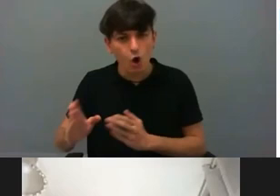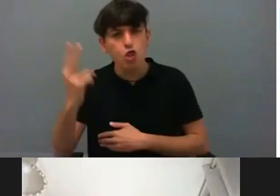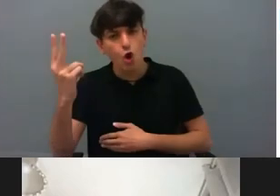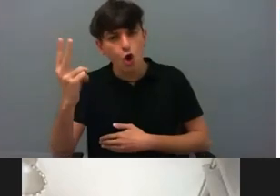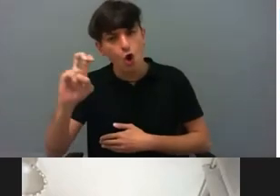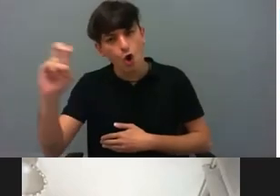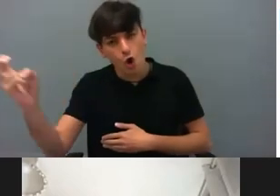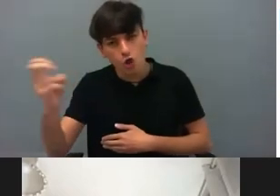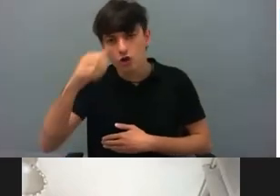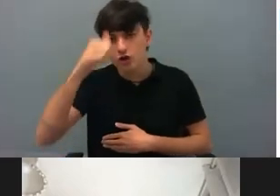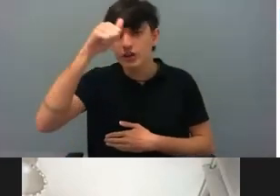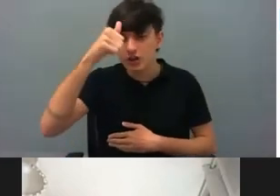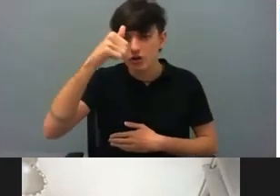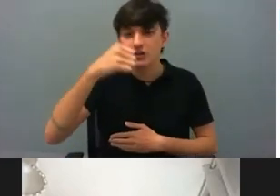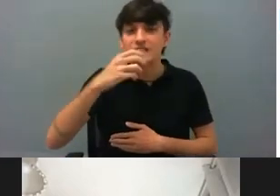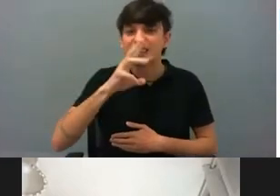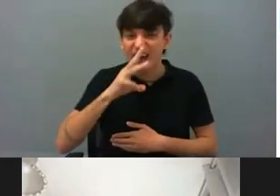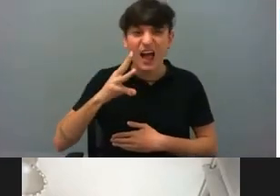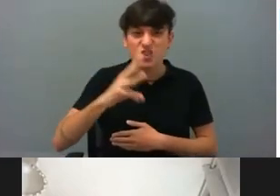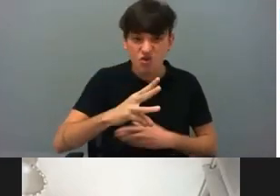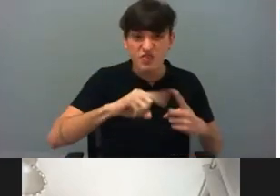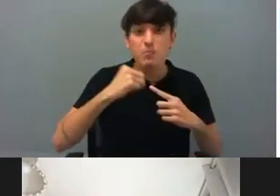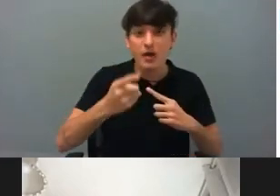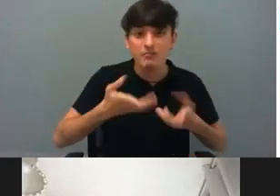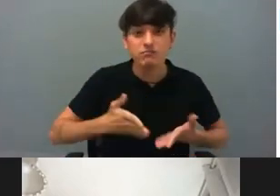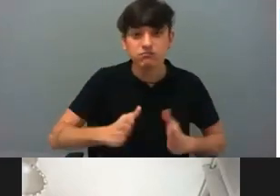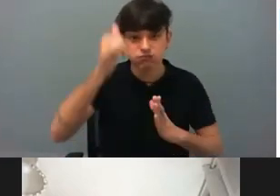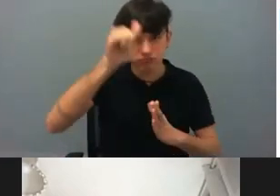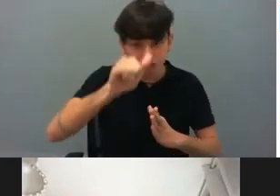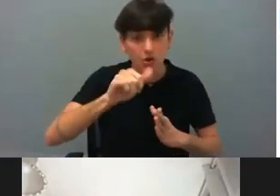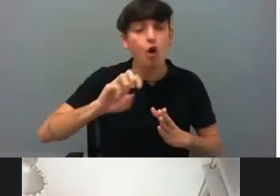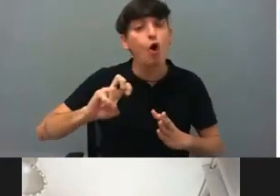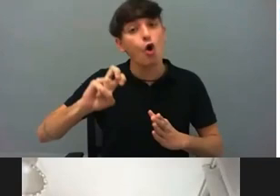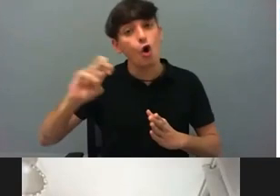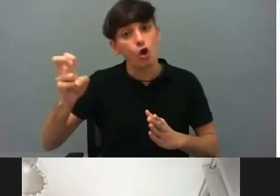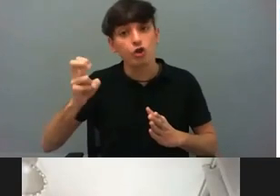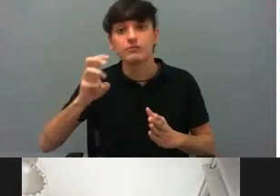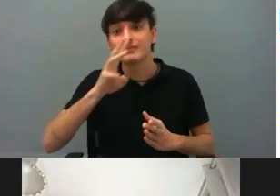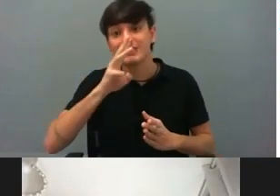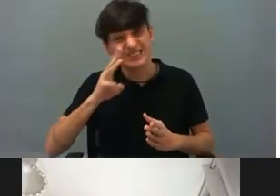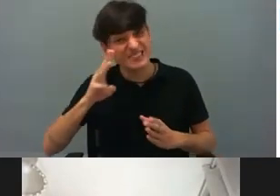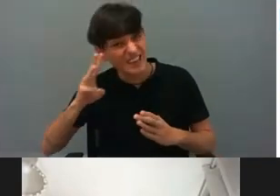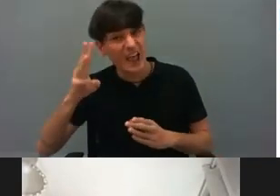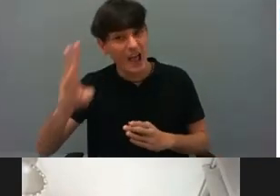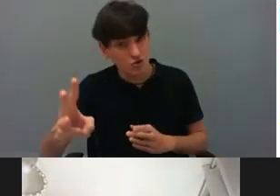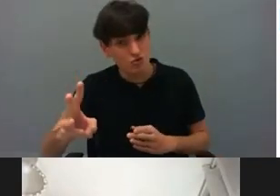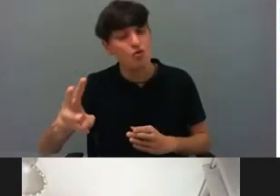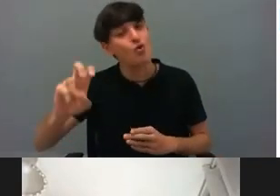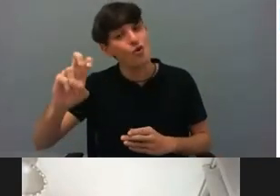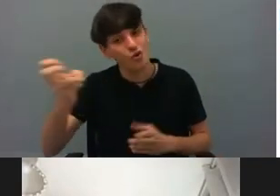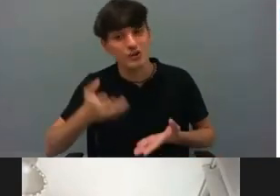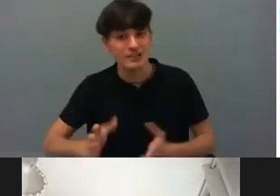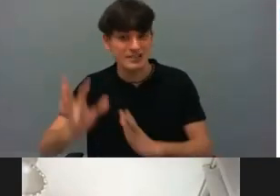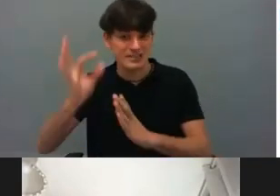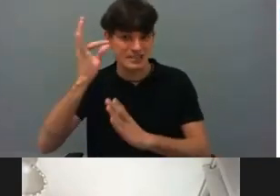a los 3 años de Melissa y otra niña que se lleva otros 3 años con el varón. Nos lo aconsejaban, pero